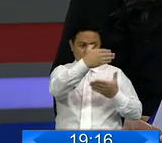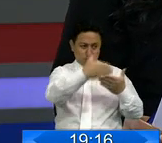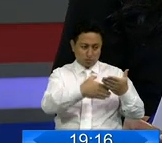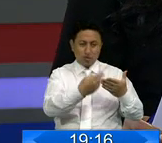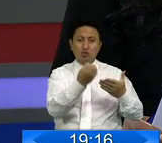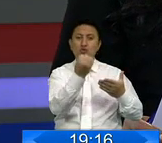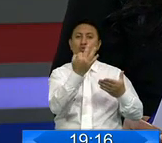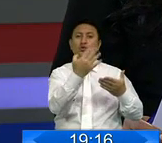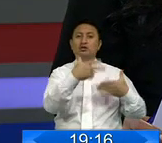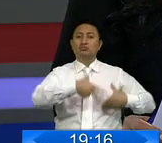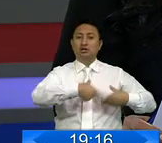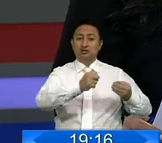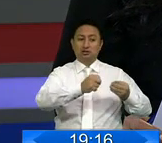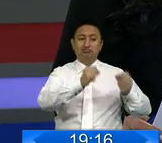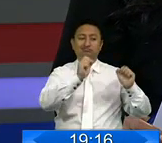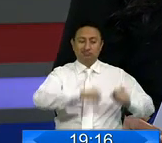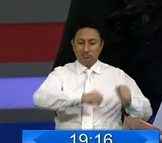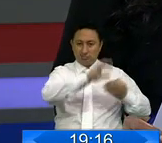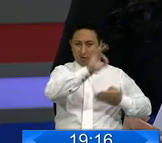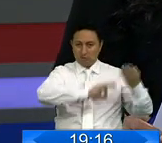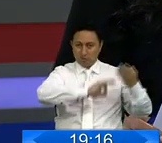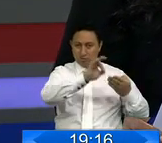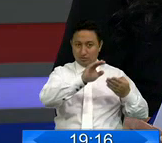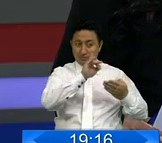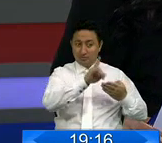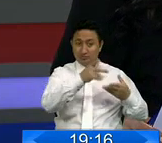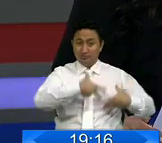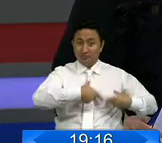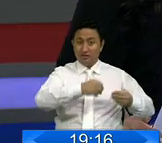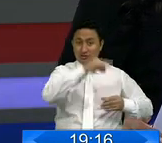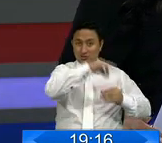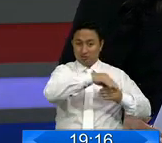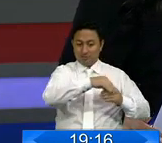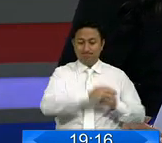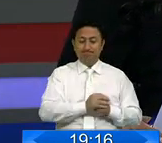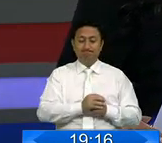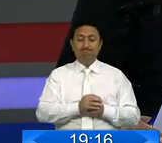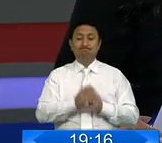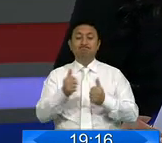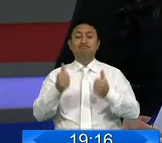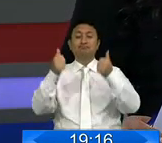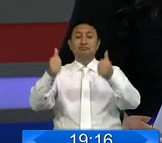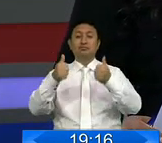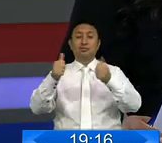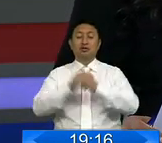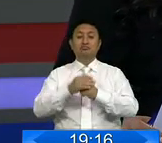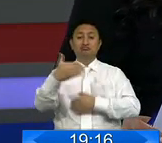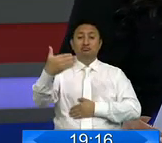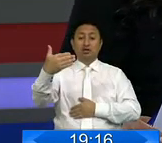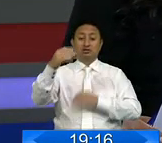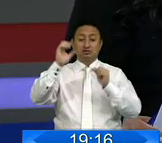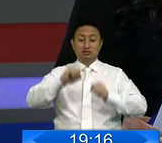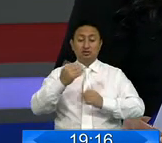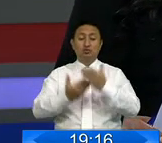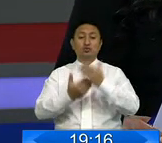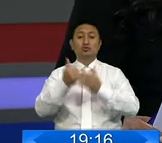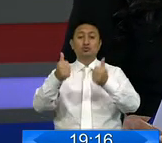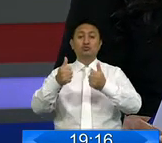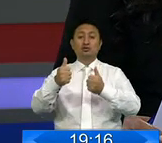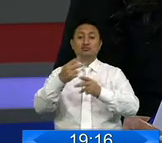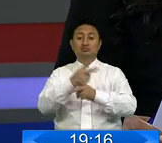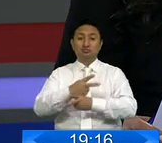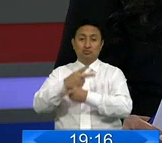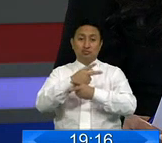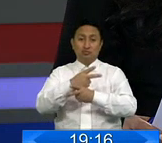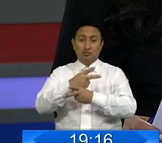del 2019 como parte del gasto electoral. Los candidatos a las alcaldías, así como los postulantes a las